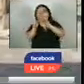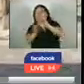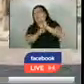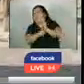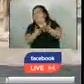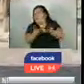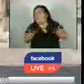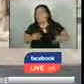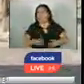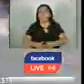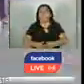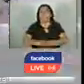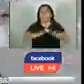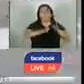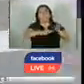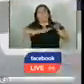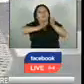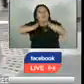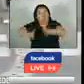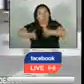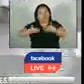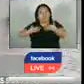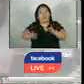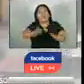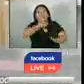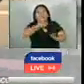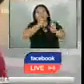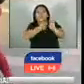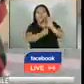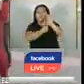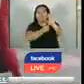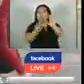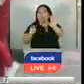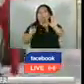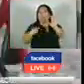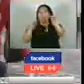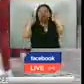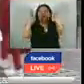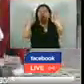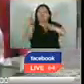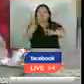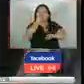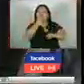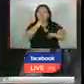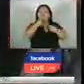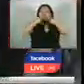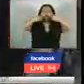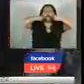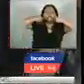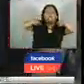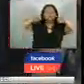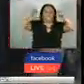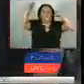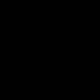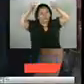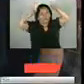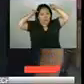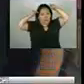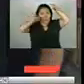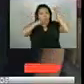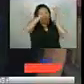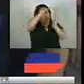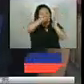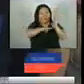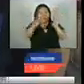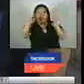esenciales. Por otra parte, el reciente informe de perspectivas alimentarias publicado por la Organización de las Naciones Unidas para